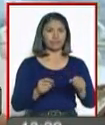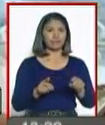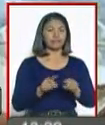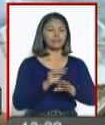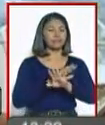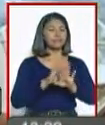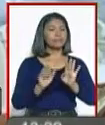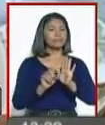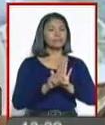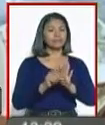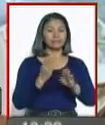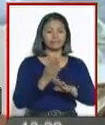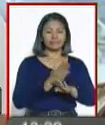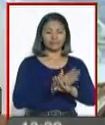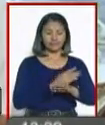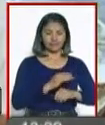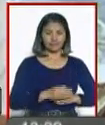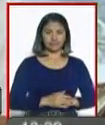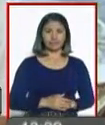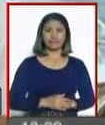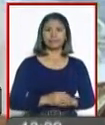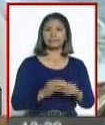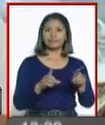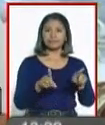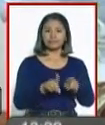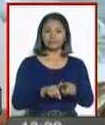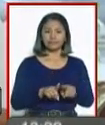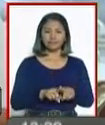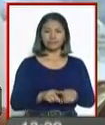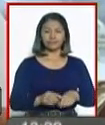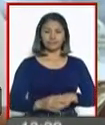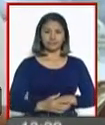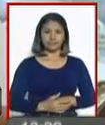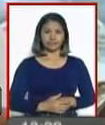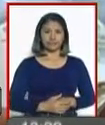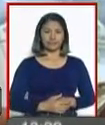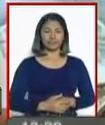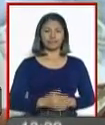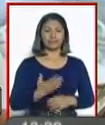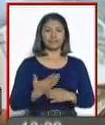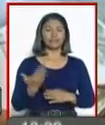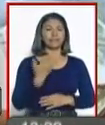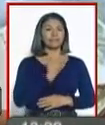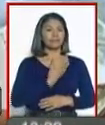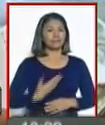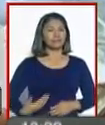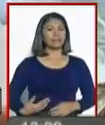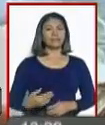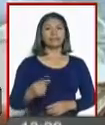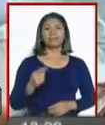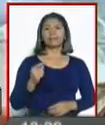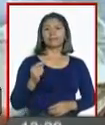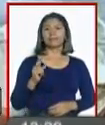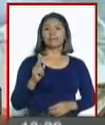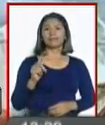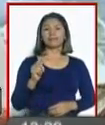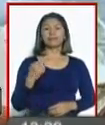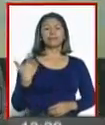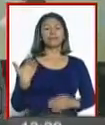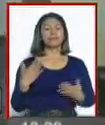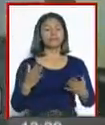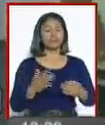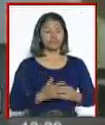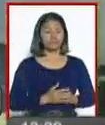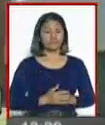ilegalidad de este proceso sino también está el expresidente tuto Quiroga que se ha ofrecido como garante sobre estos